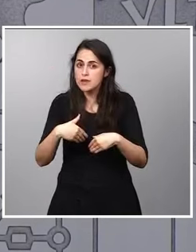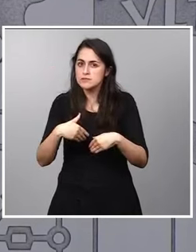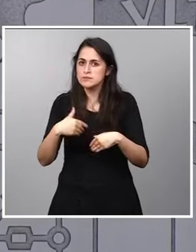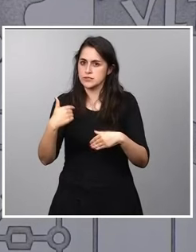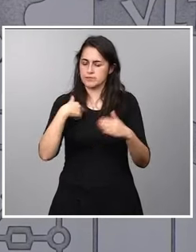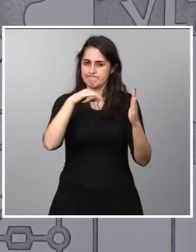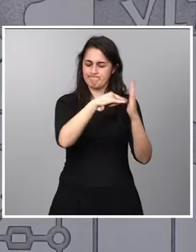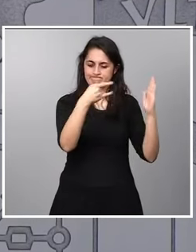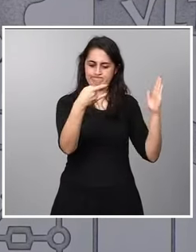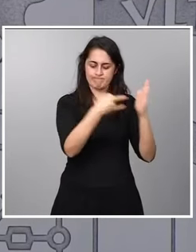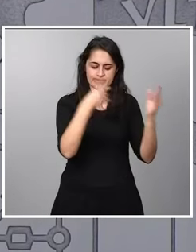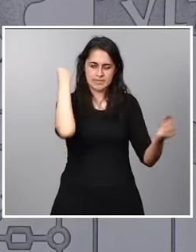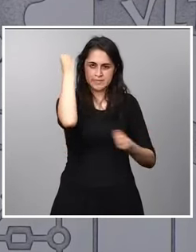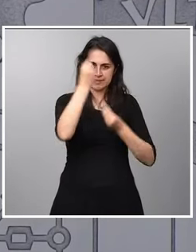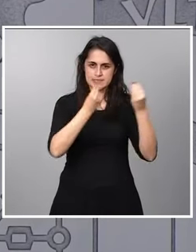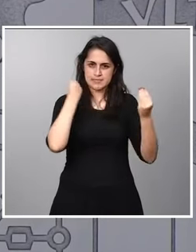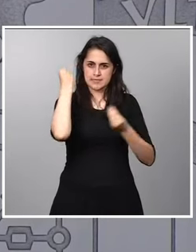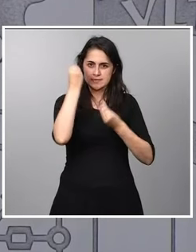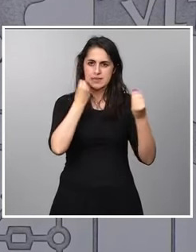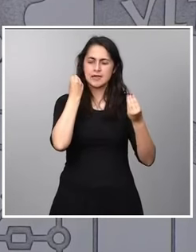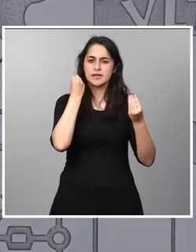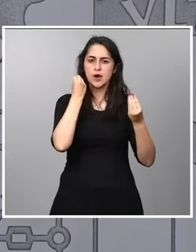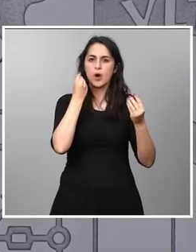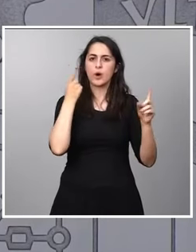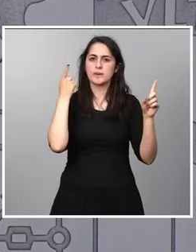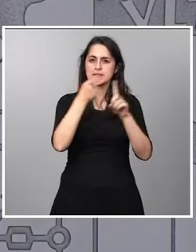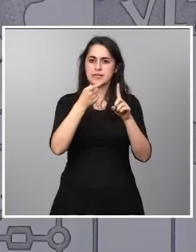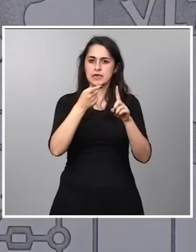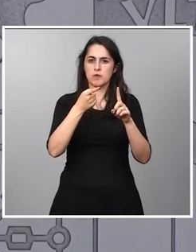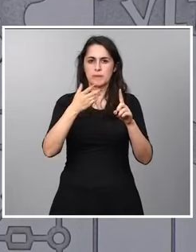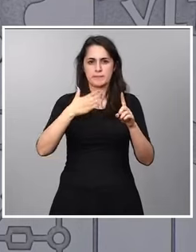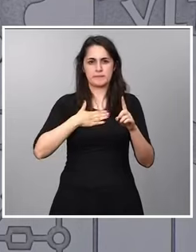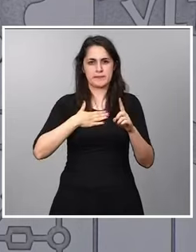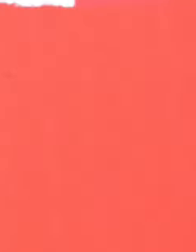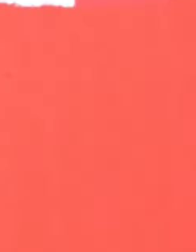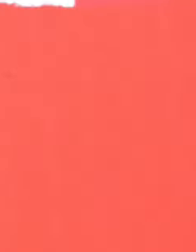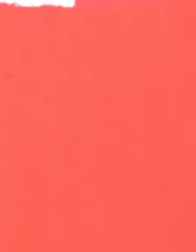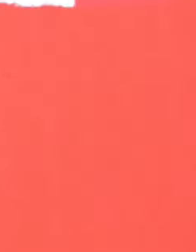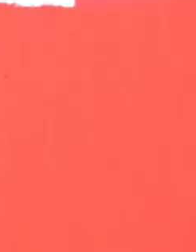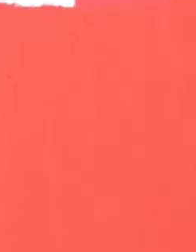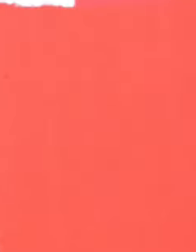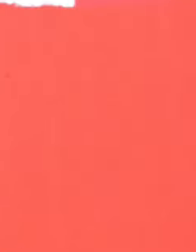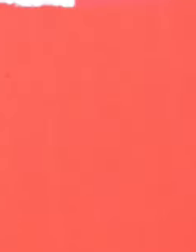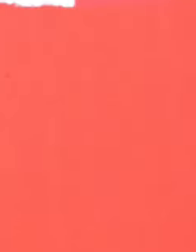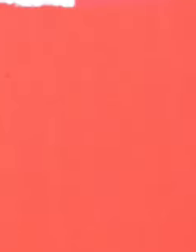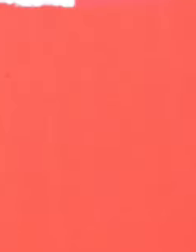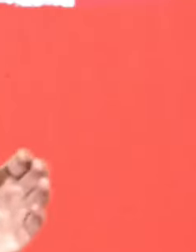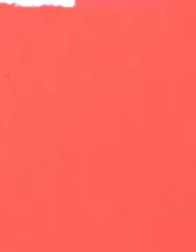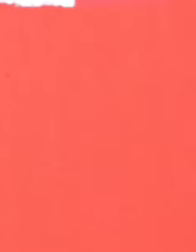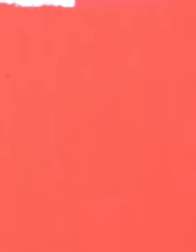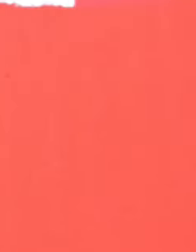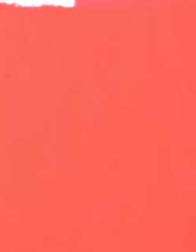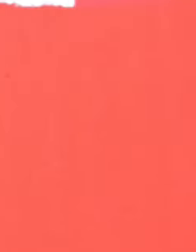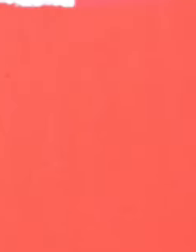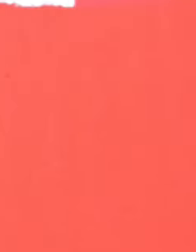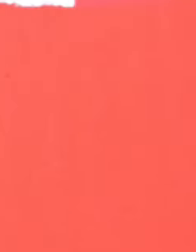las medidas que creemos oportunas para defender yra digid previo a este conflicto están las palabras